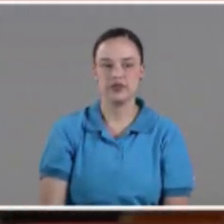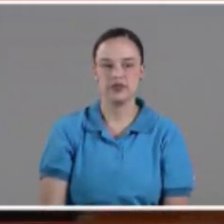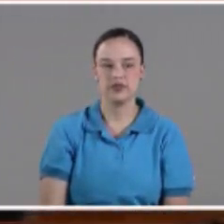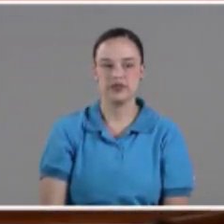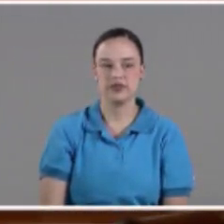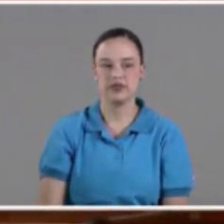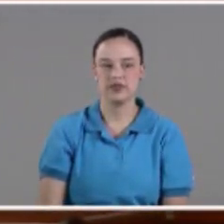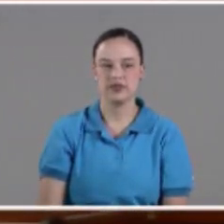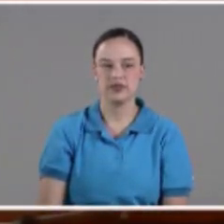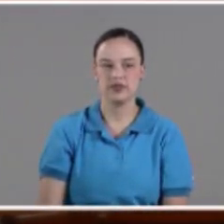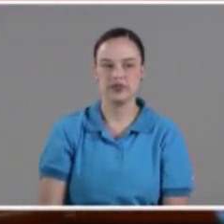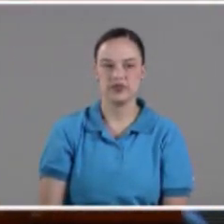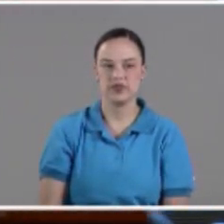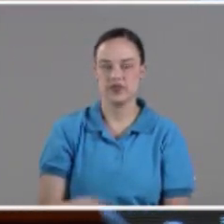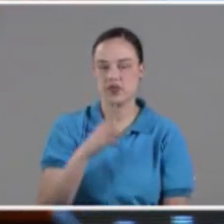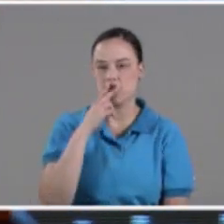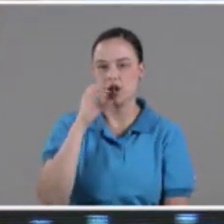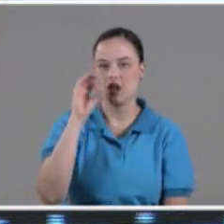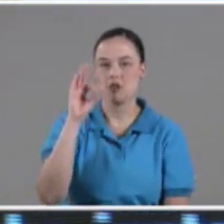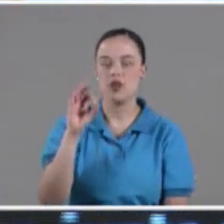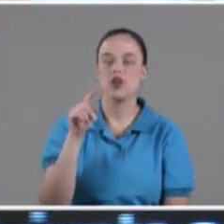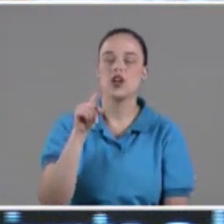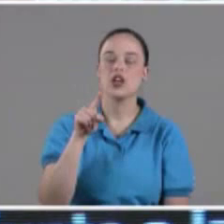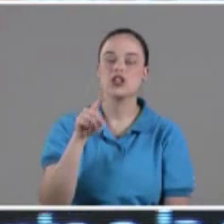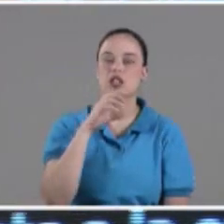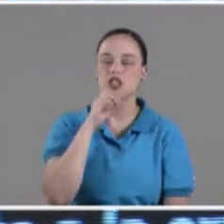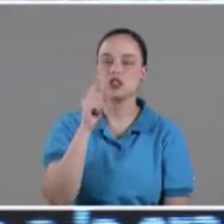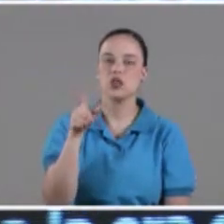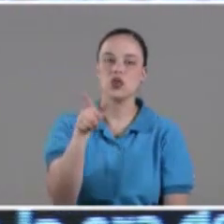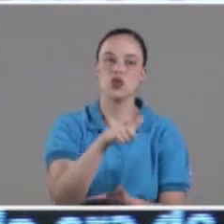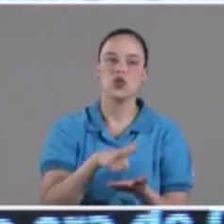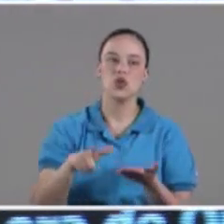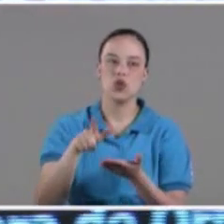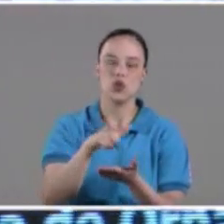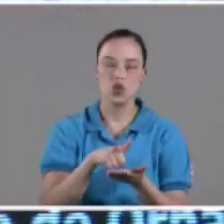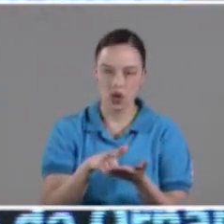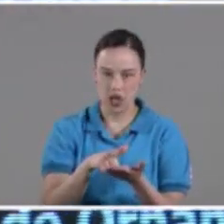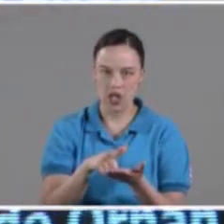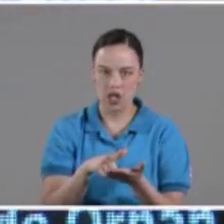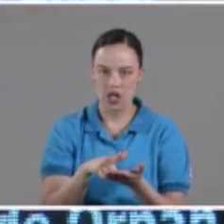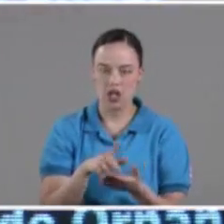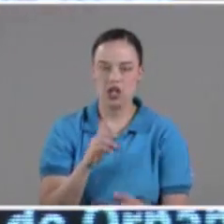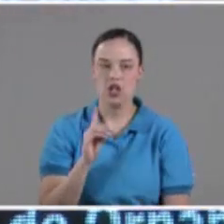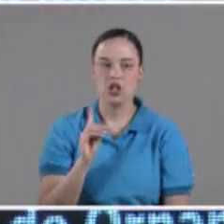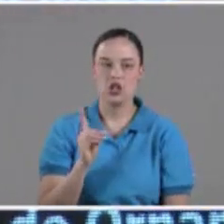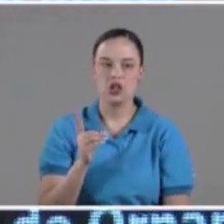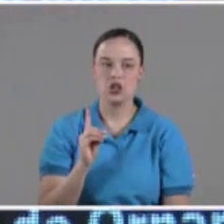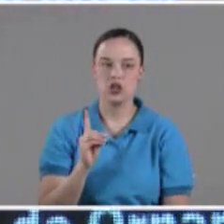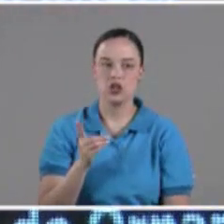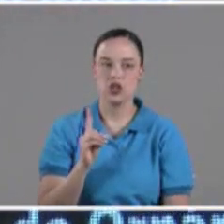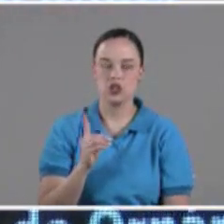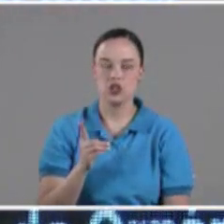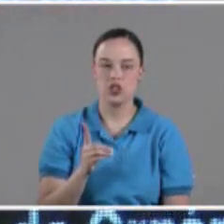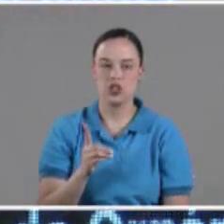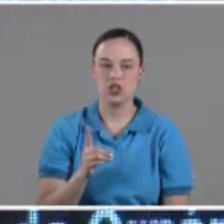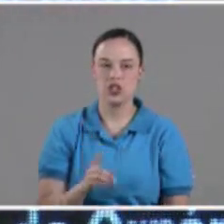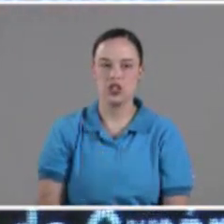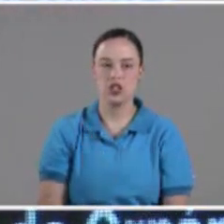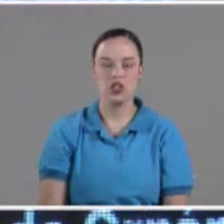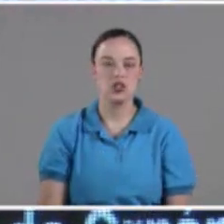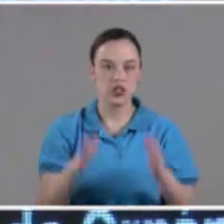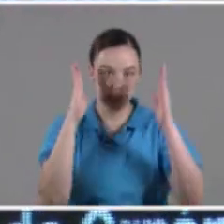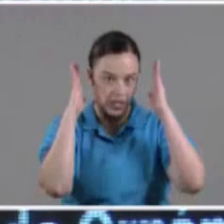hermano ese es un lugar en donde a uno lo confrontan Regáleme cuatro minutos es lo que me queda de tiempo así que póngame mucha